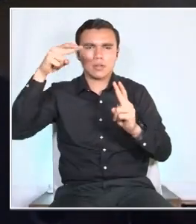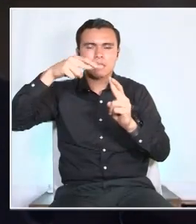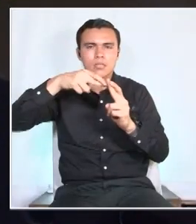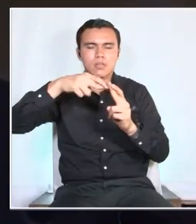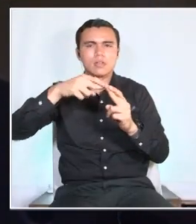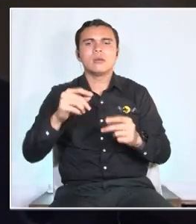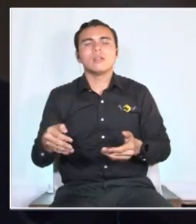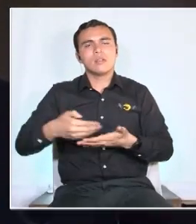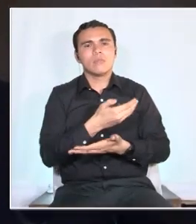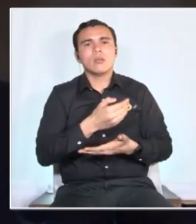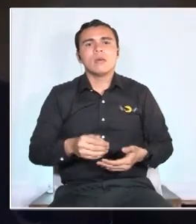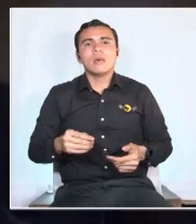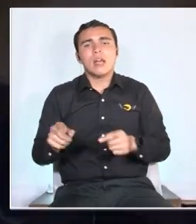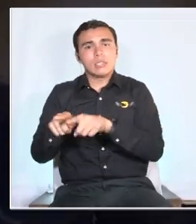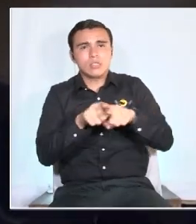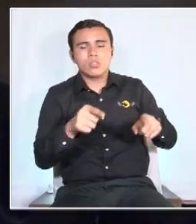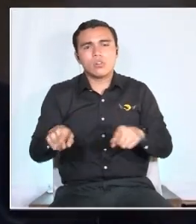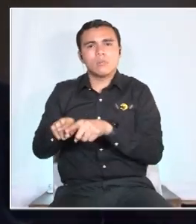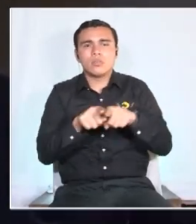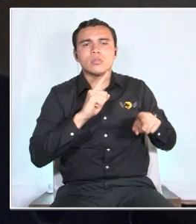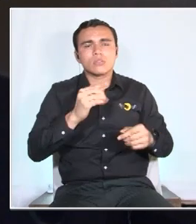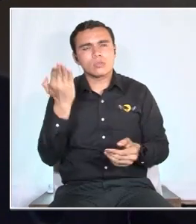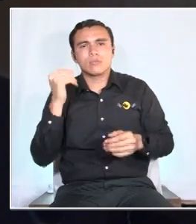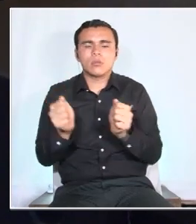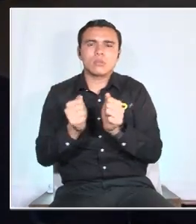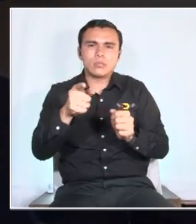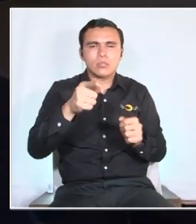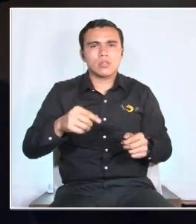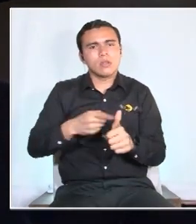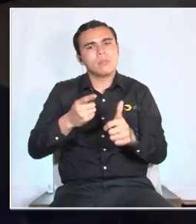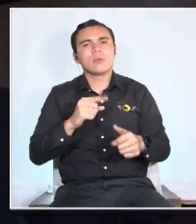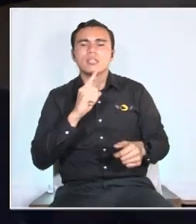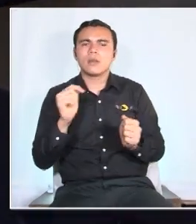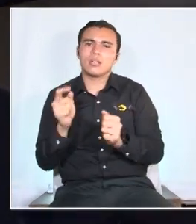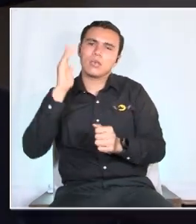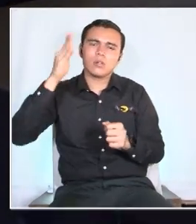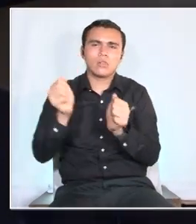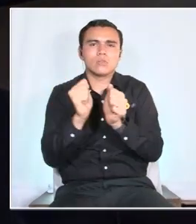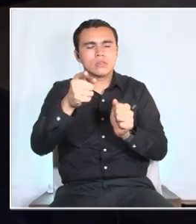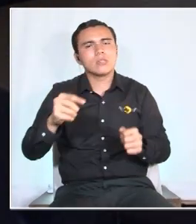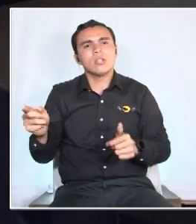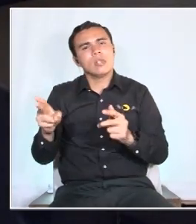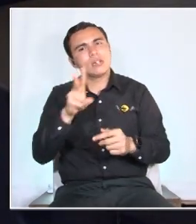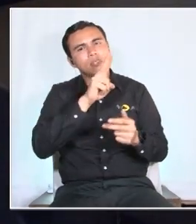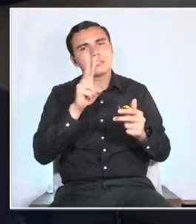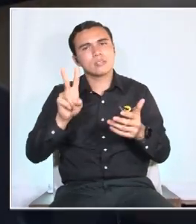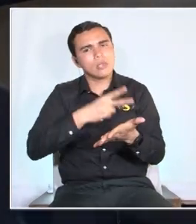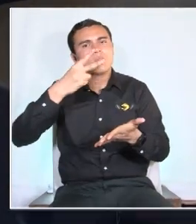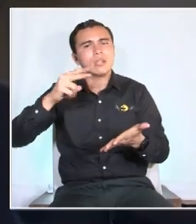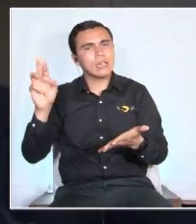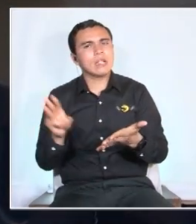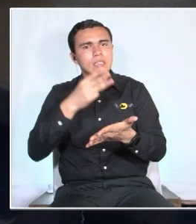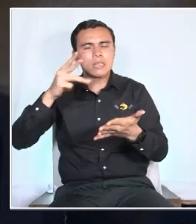el Señor: Moisés, así como estuve contigo la primera vez, estaré contigo la segunda vez y la tercera vez y